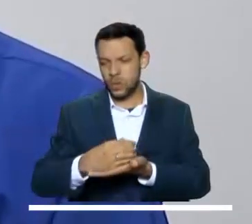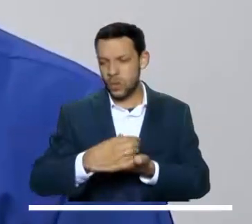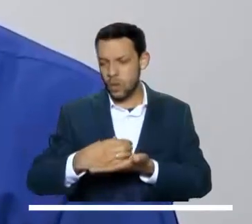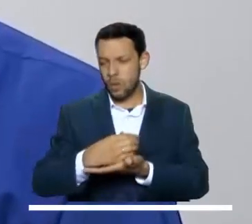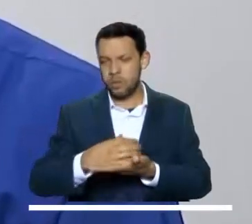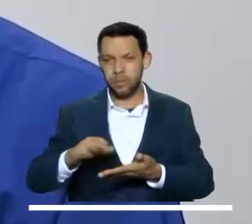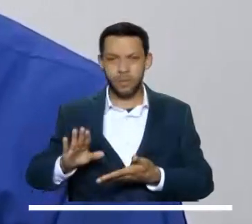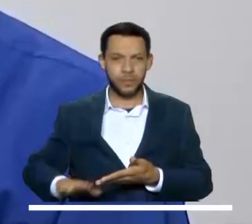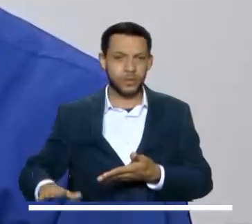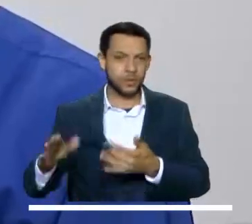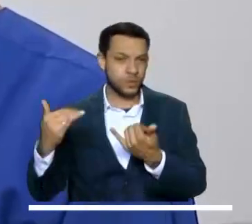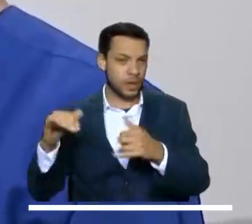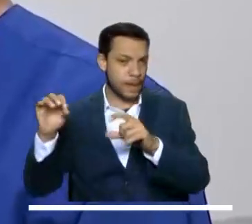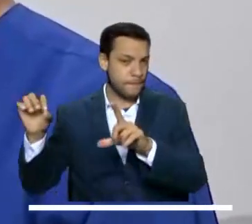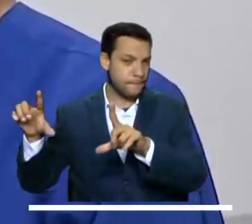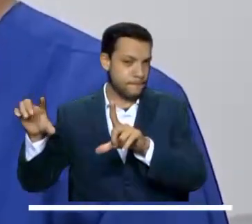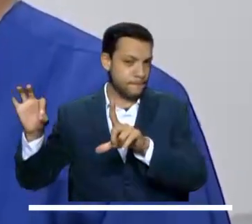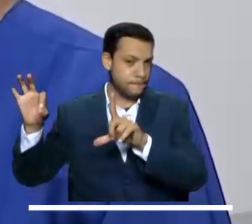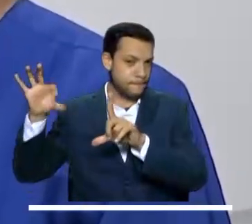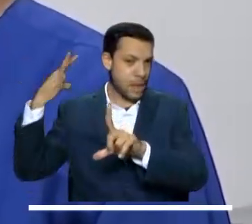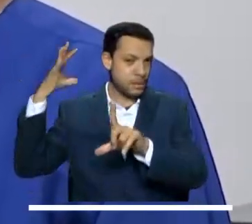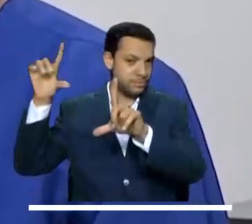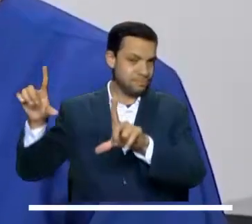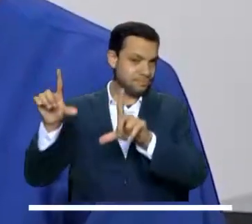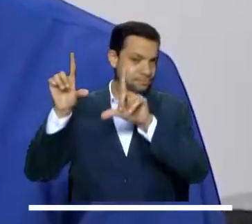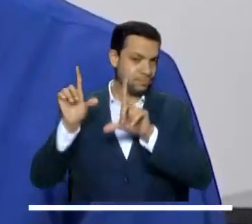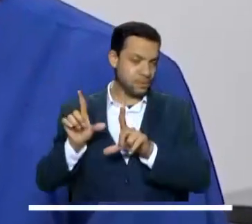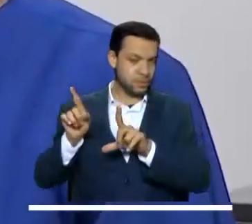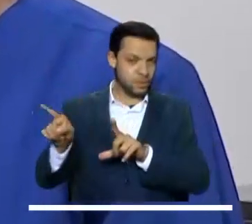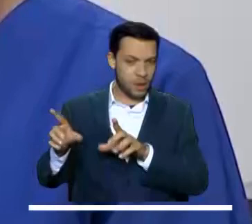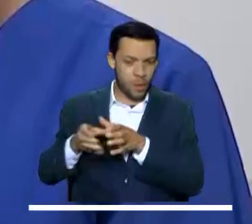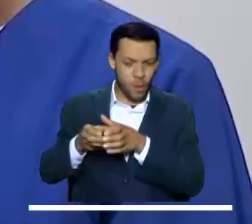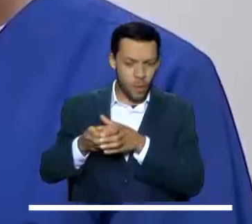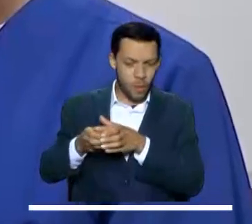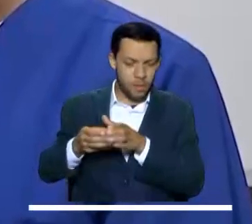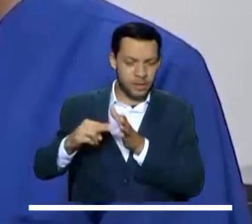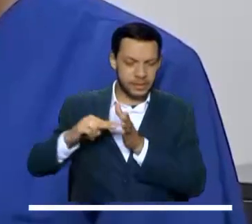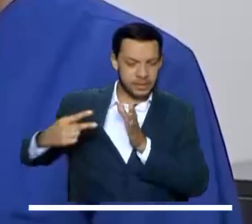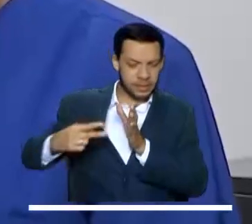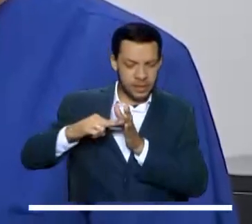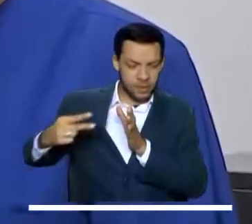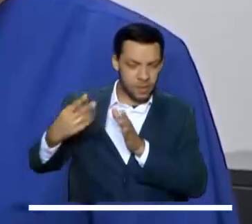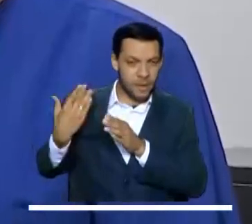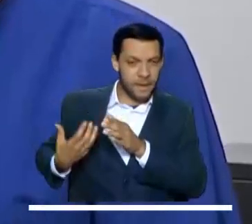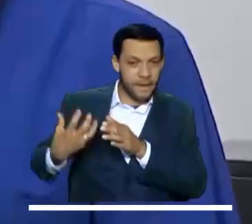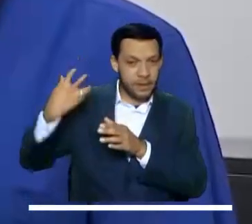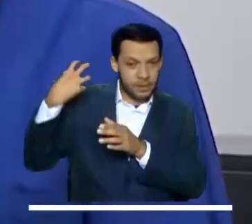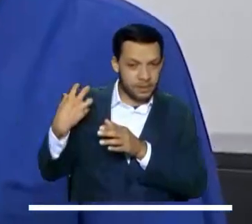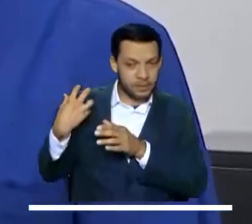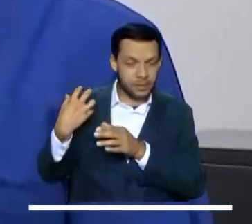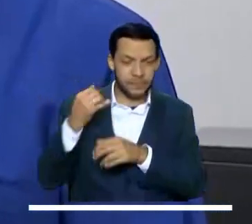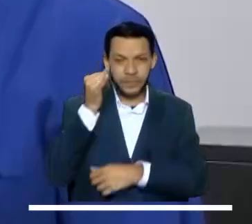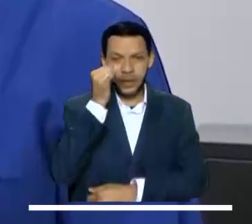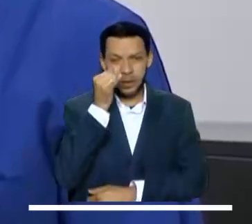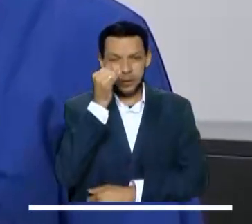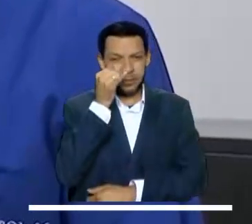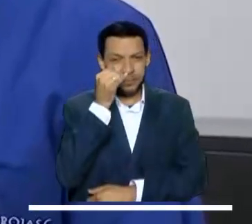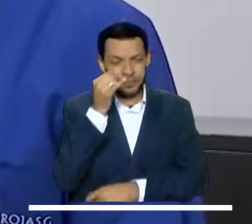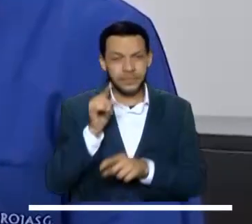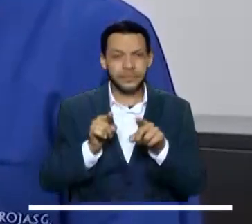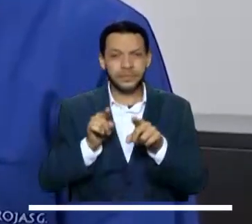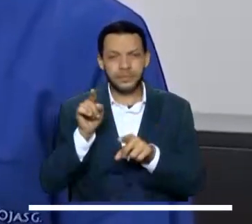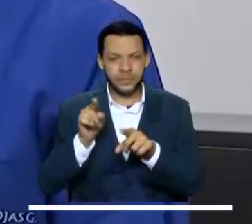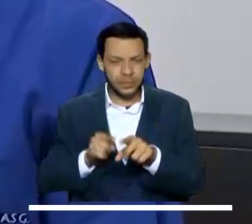se gradúa de gastroenterólogo hace 22 años, tenía ciertos equipos y muchas personas dicen, no, yo no me voy a hacer una endoscopia, que me metan un tubo